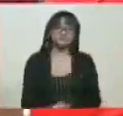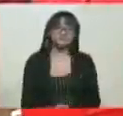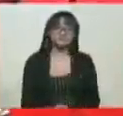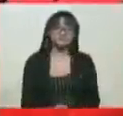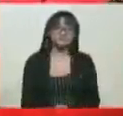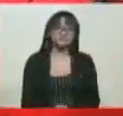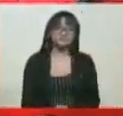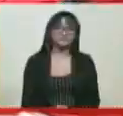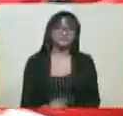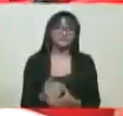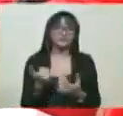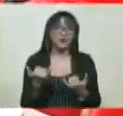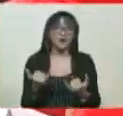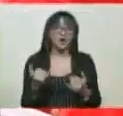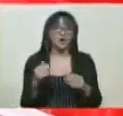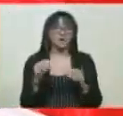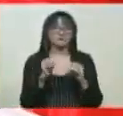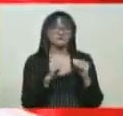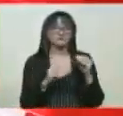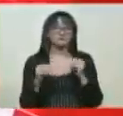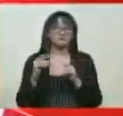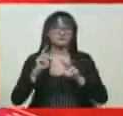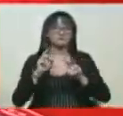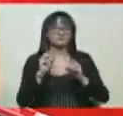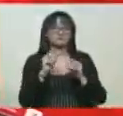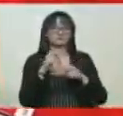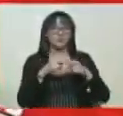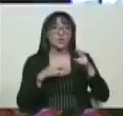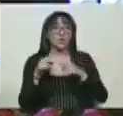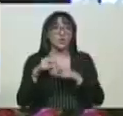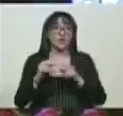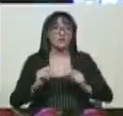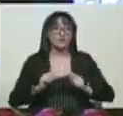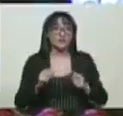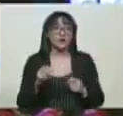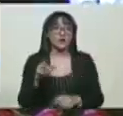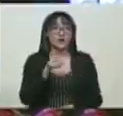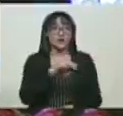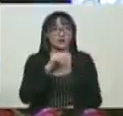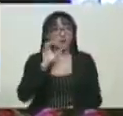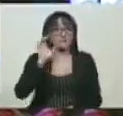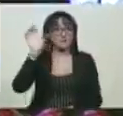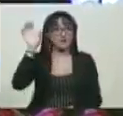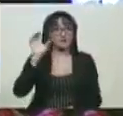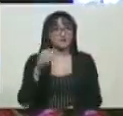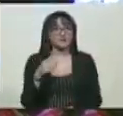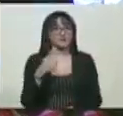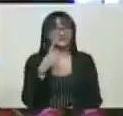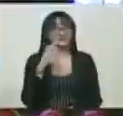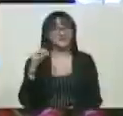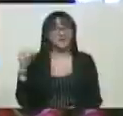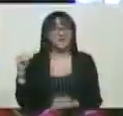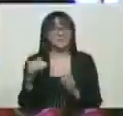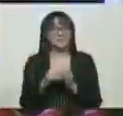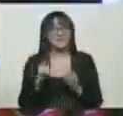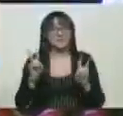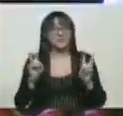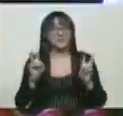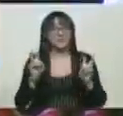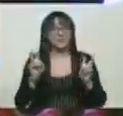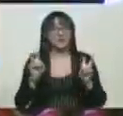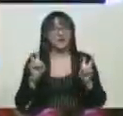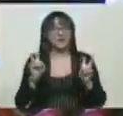Ahora vamos a construir y a entregar a través del carnet de la patria 100.000 nuevas viviendas